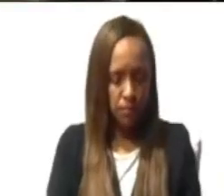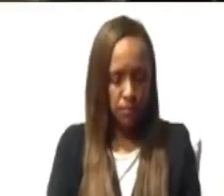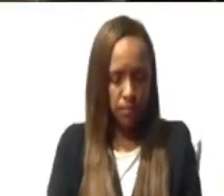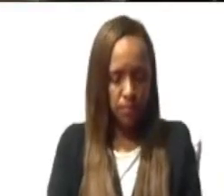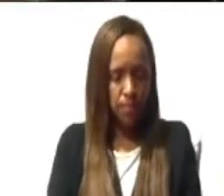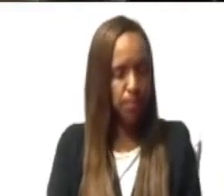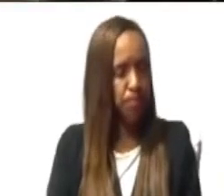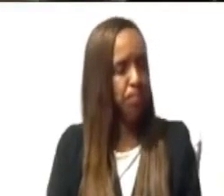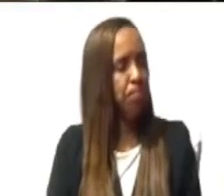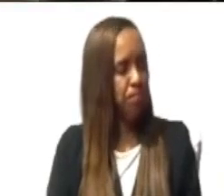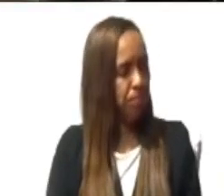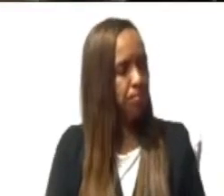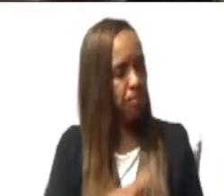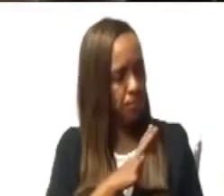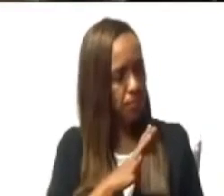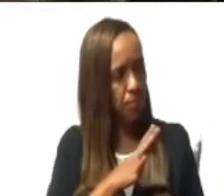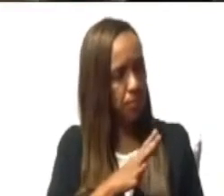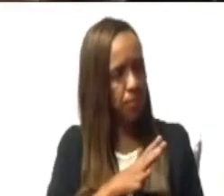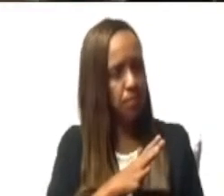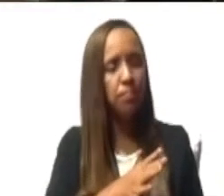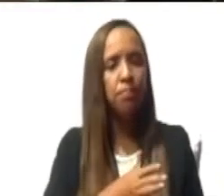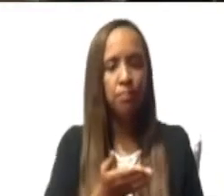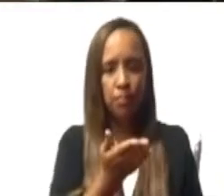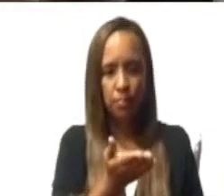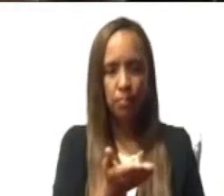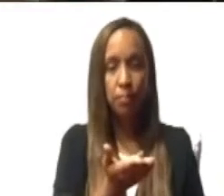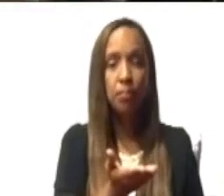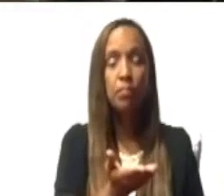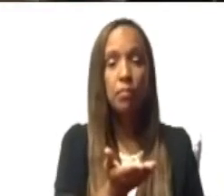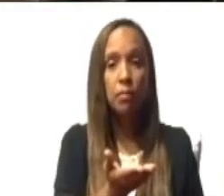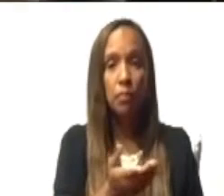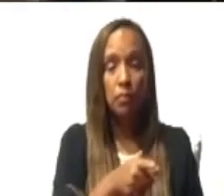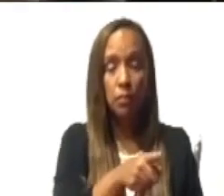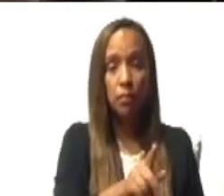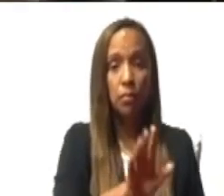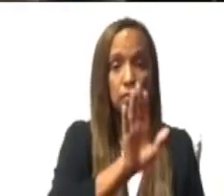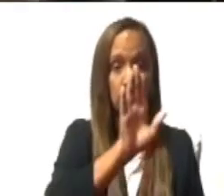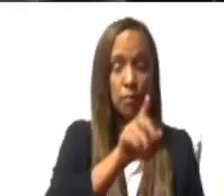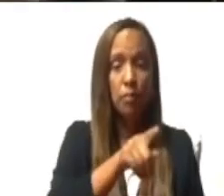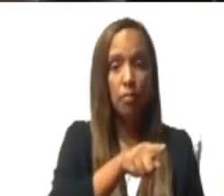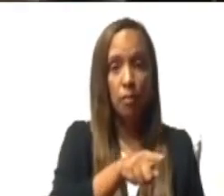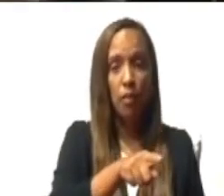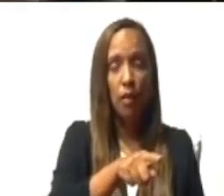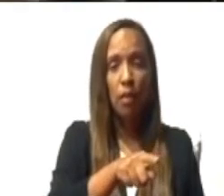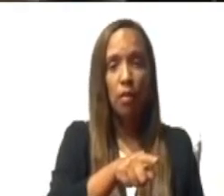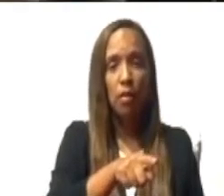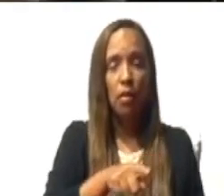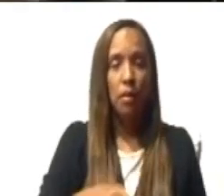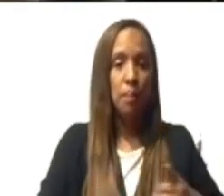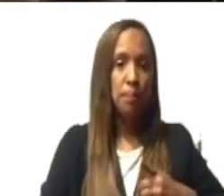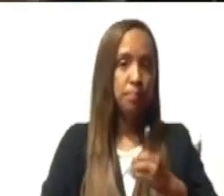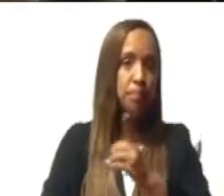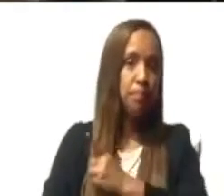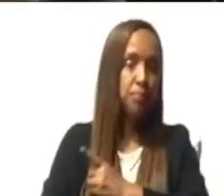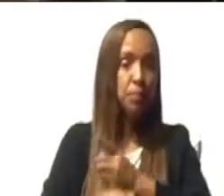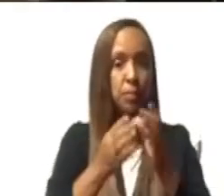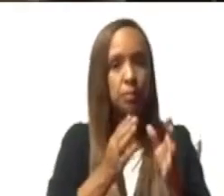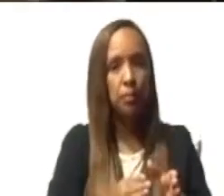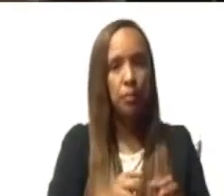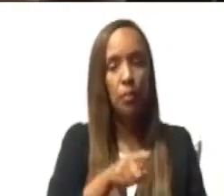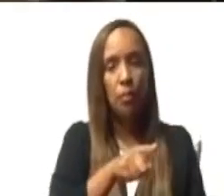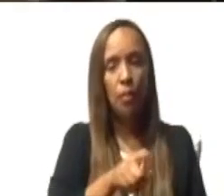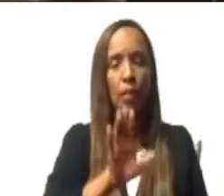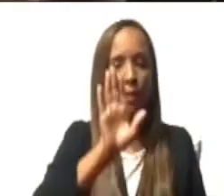de Diputados, Radamés Camacho, miembro de la comisión también que estudió este proyecto. Buenas